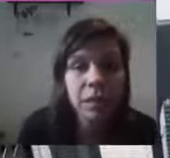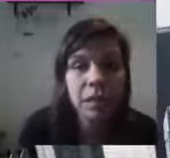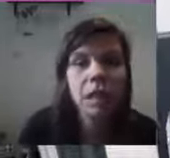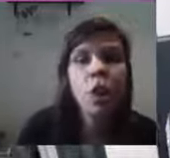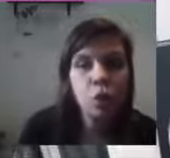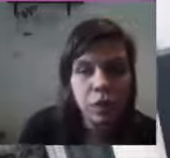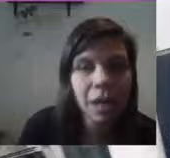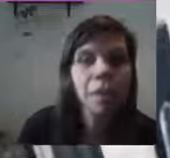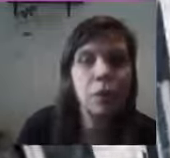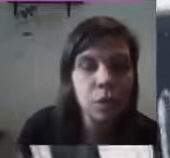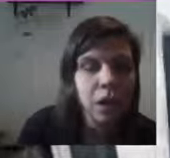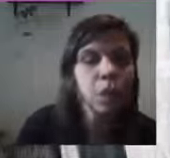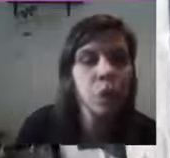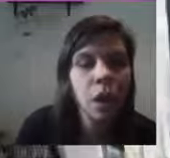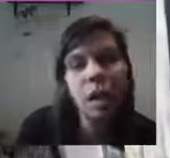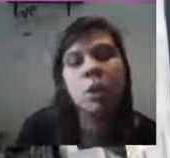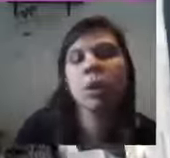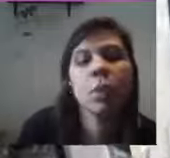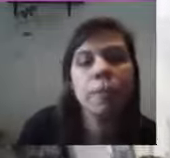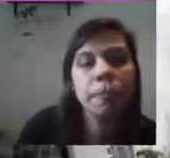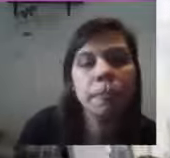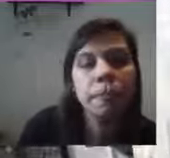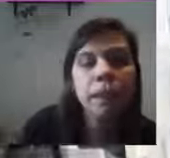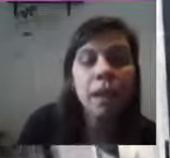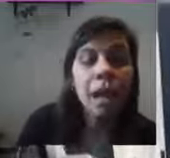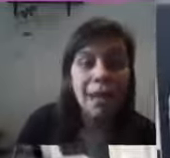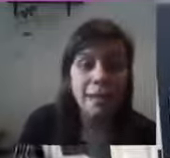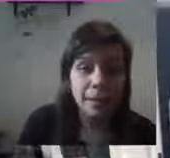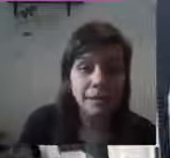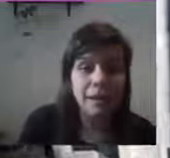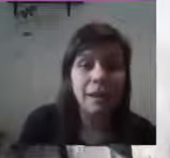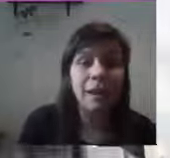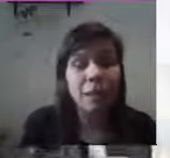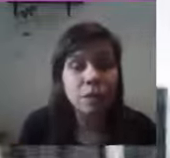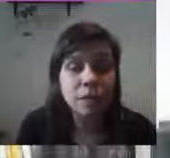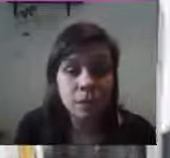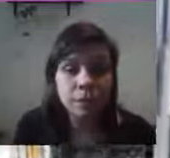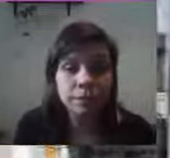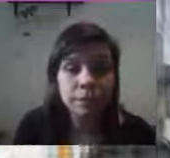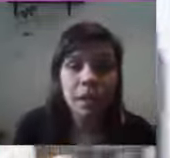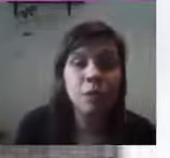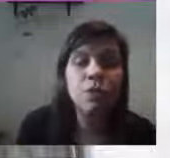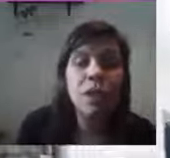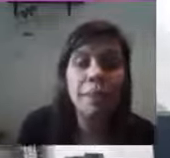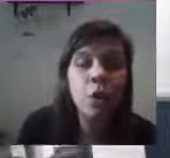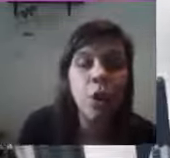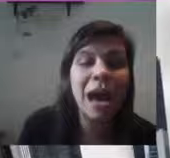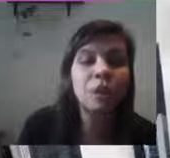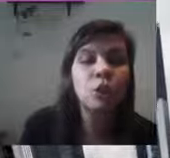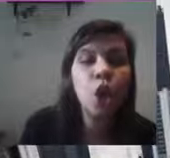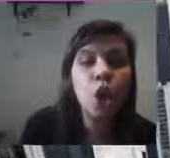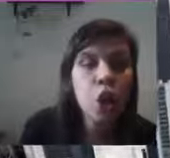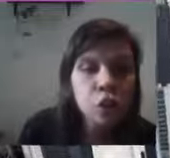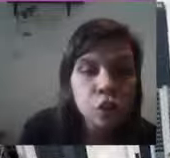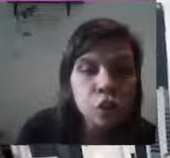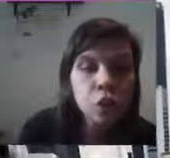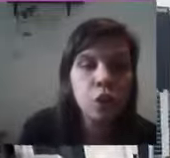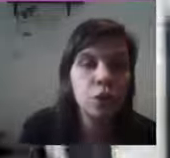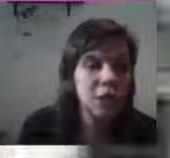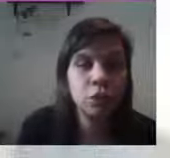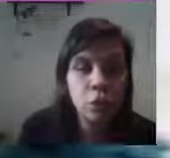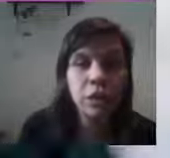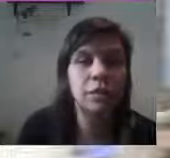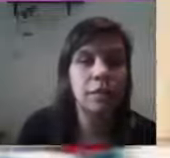demás manifestantes conservan su derecho a la reunión. Además, la Comisión hace un llamado a todos